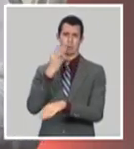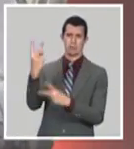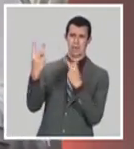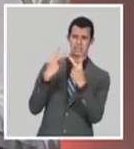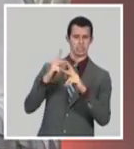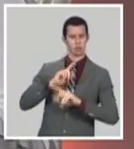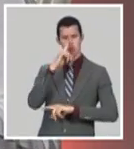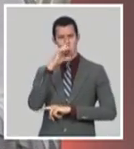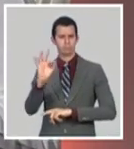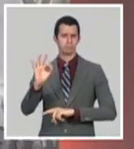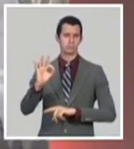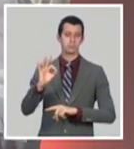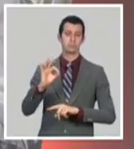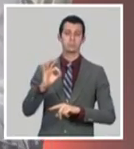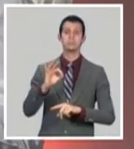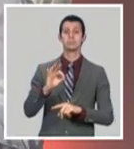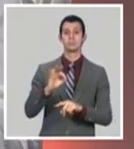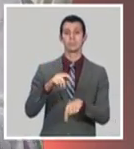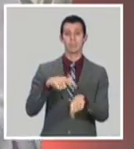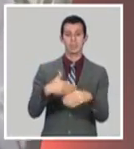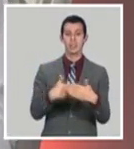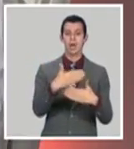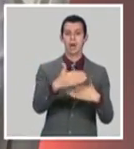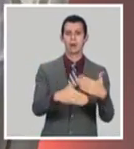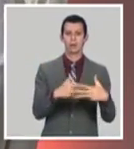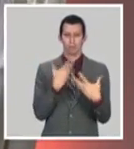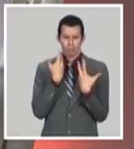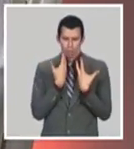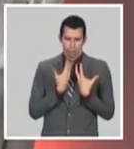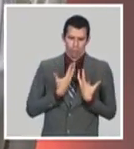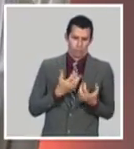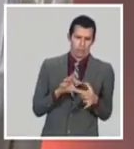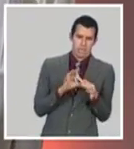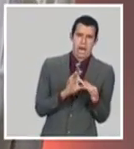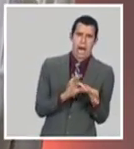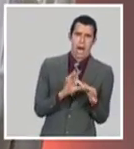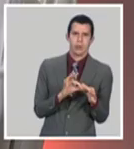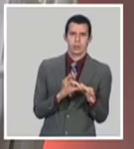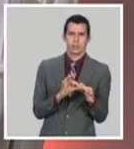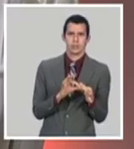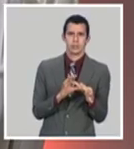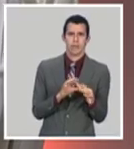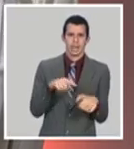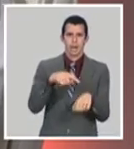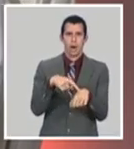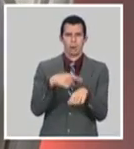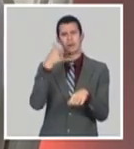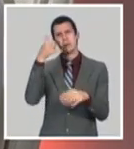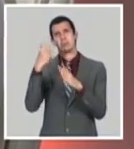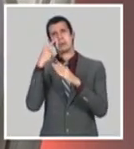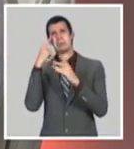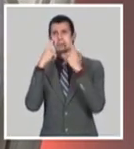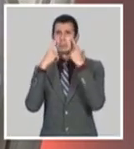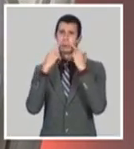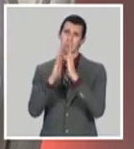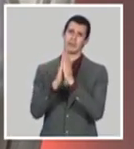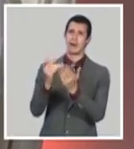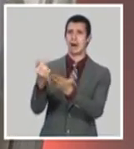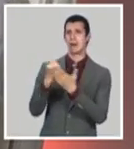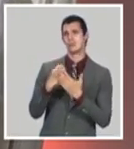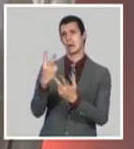que fue que tuvo otra cosa, cuando llega tarde al sistema puede tener mayores riesgos. El no ingreso en la totalidad de los